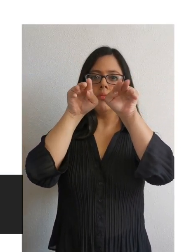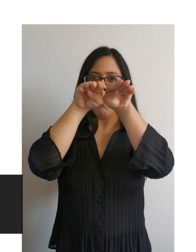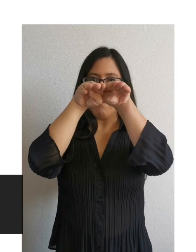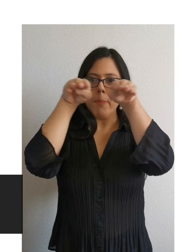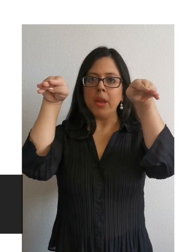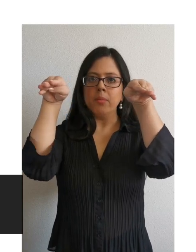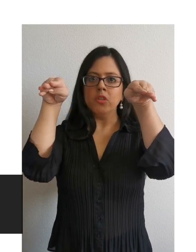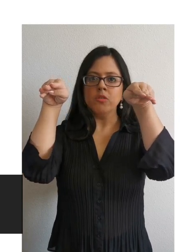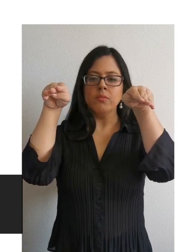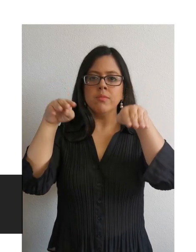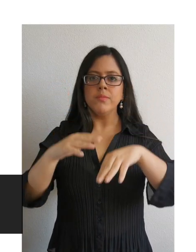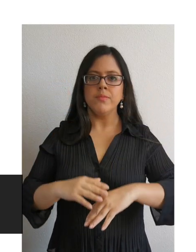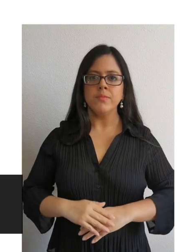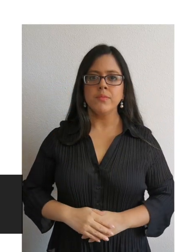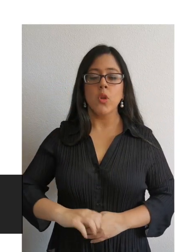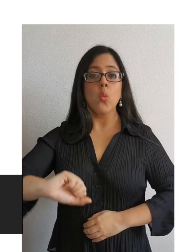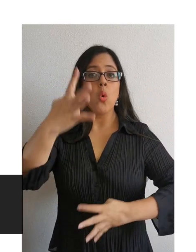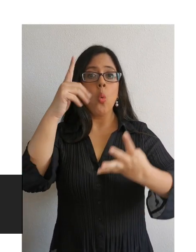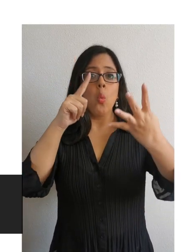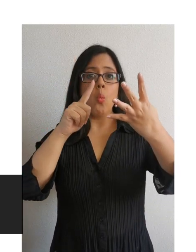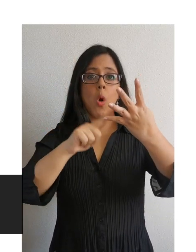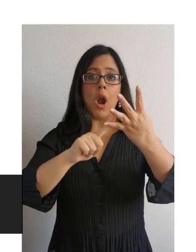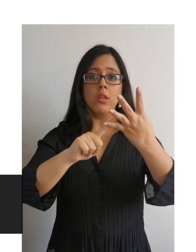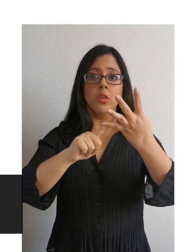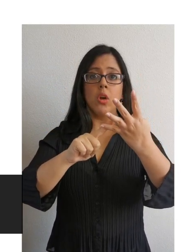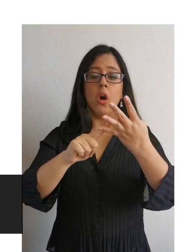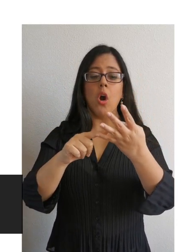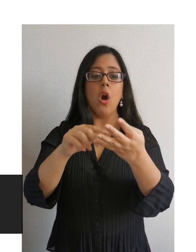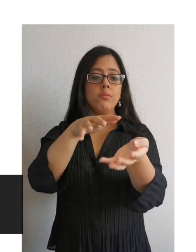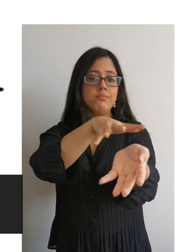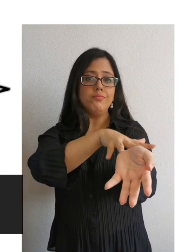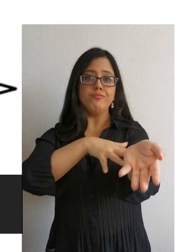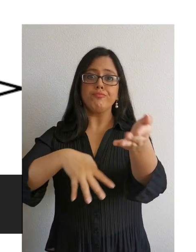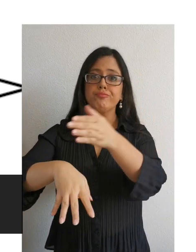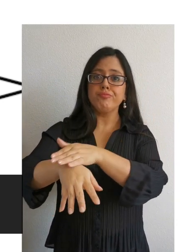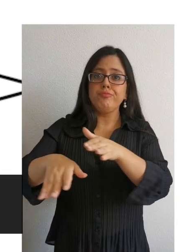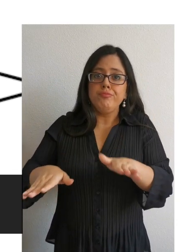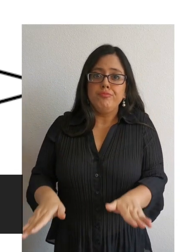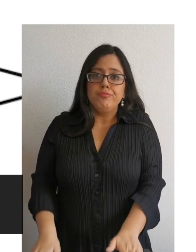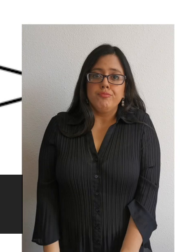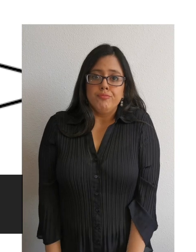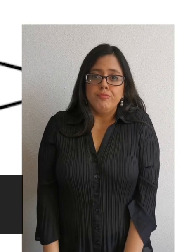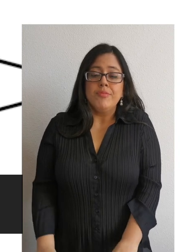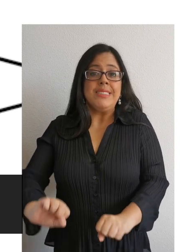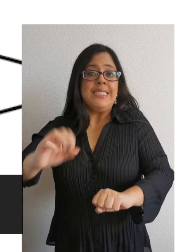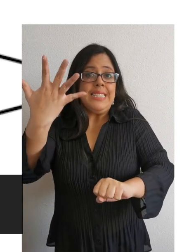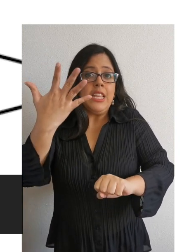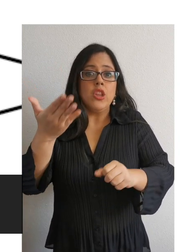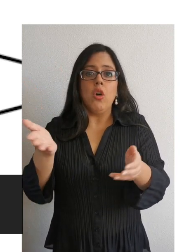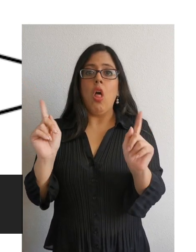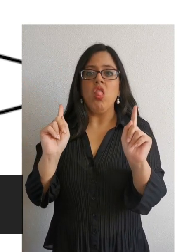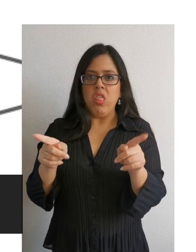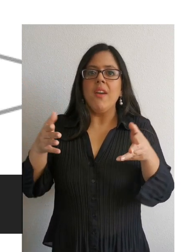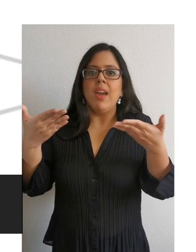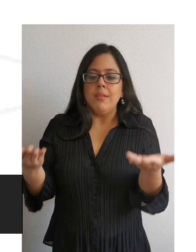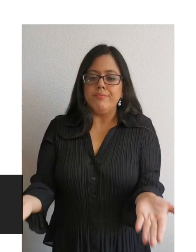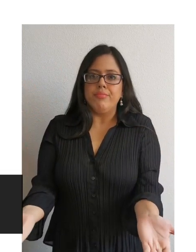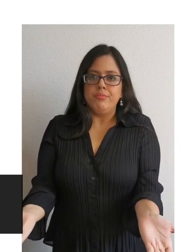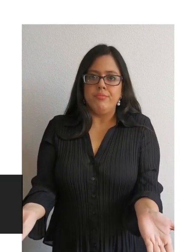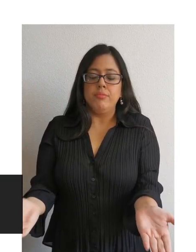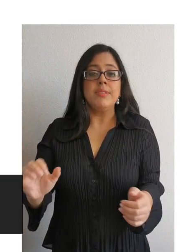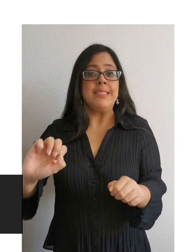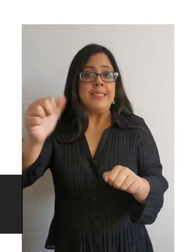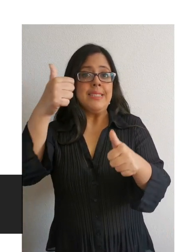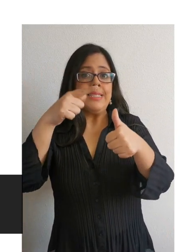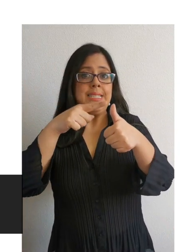mirando al frente y al mismo nivel. Cuarto, los miembros superiores extendidos a cada lado del cuerpo. Quinto, las palmas de las manos mirando hacia